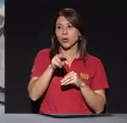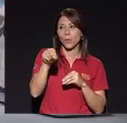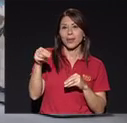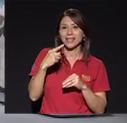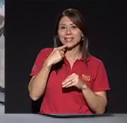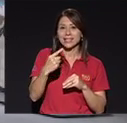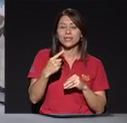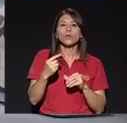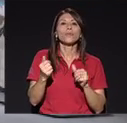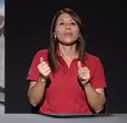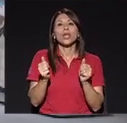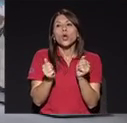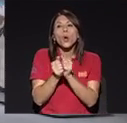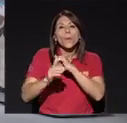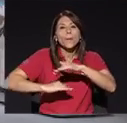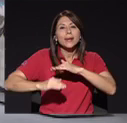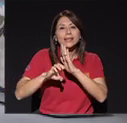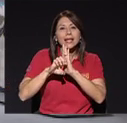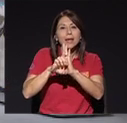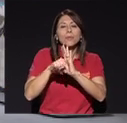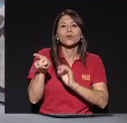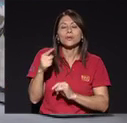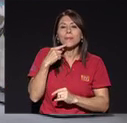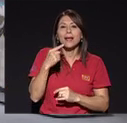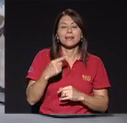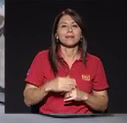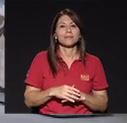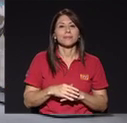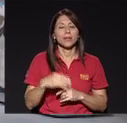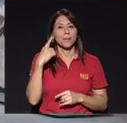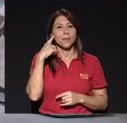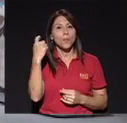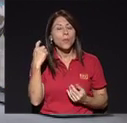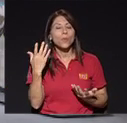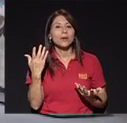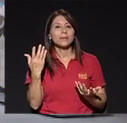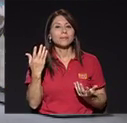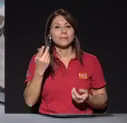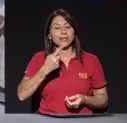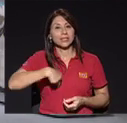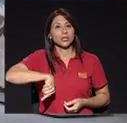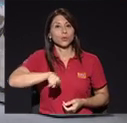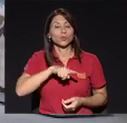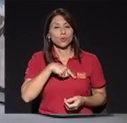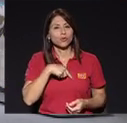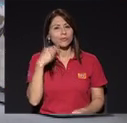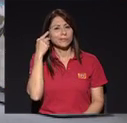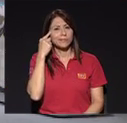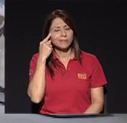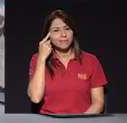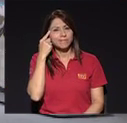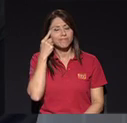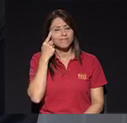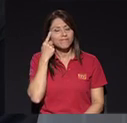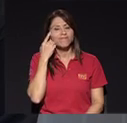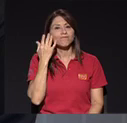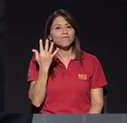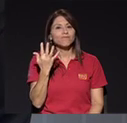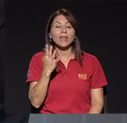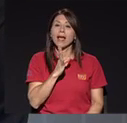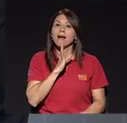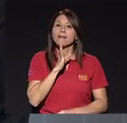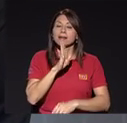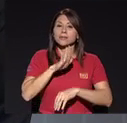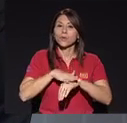con base en el ejemplo que usted planteaba, ¿verdad? Porque precisamente si nos ponemos a pensar, el